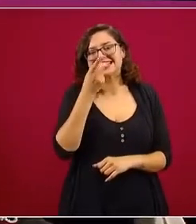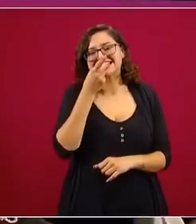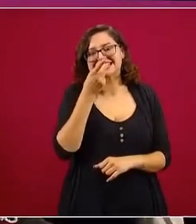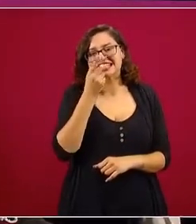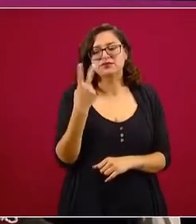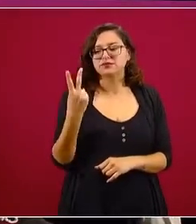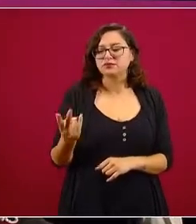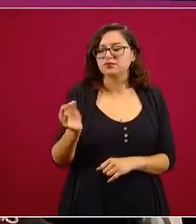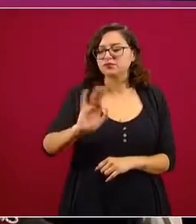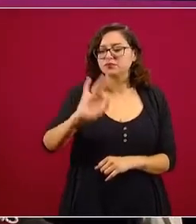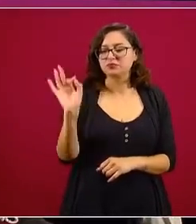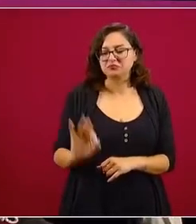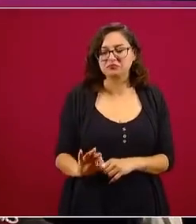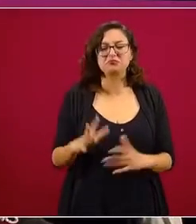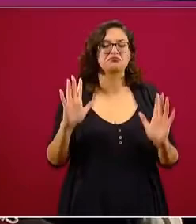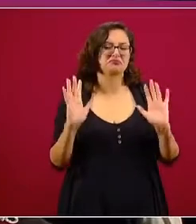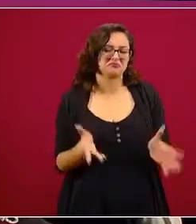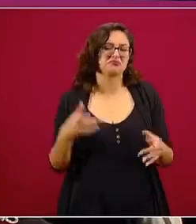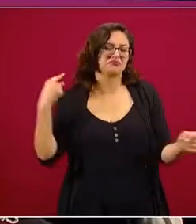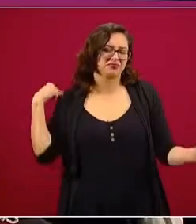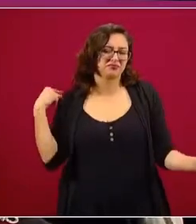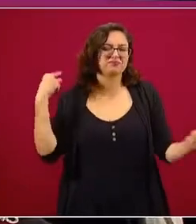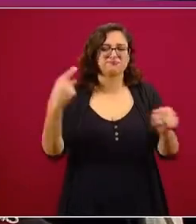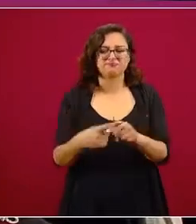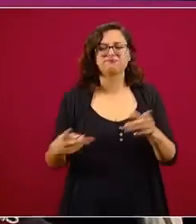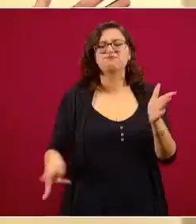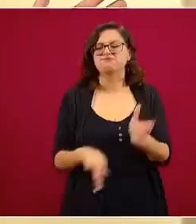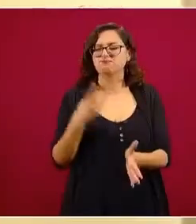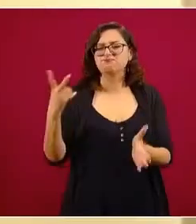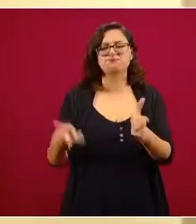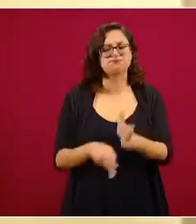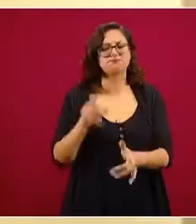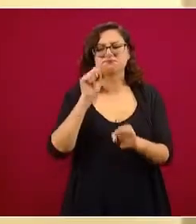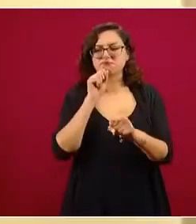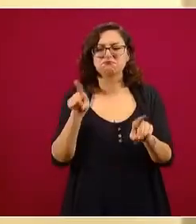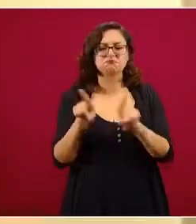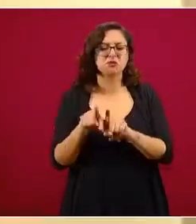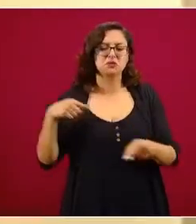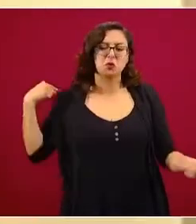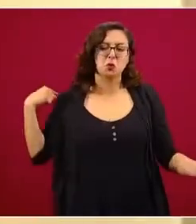2%. Proporciones que de hecho hemos estado viendo que se han mantenido más o menos en este nivel